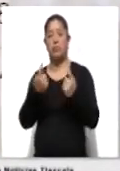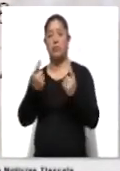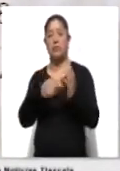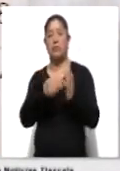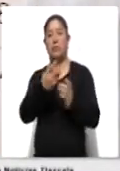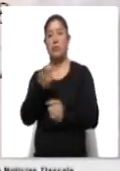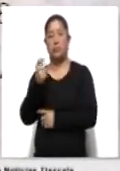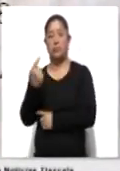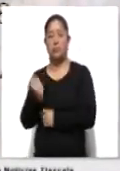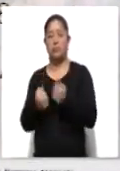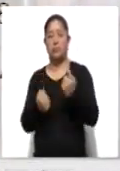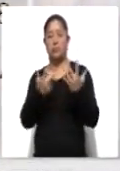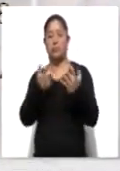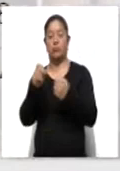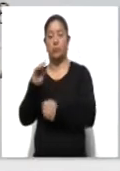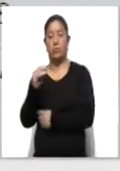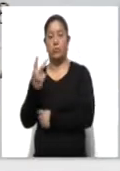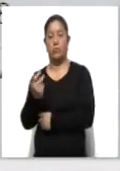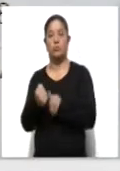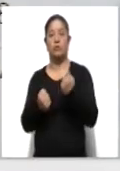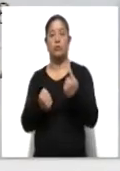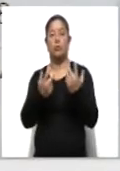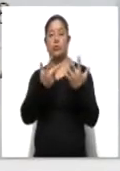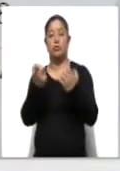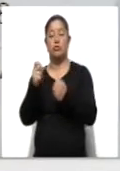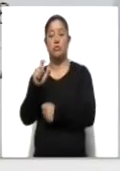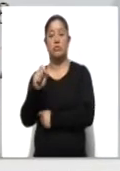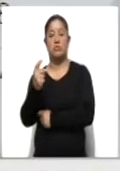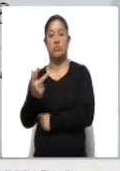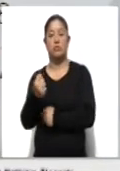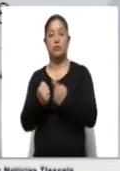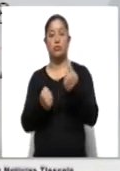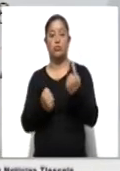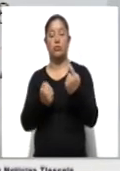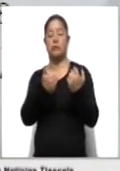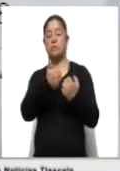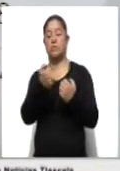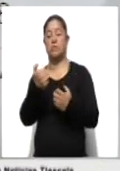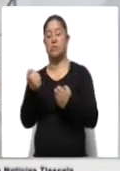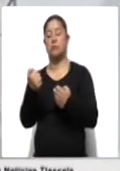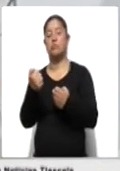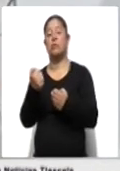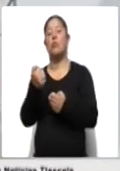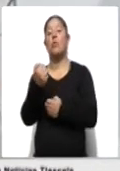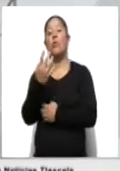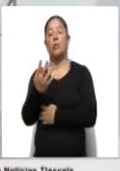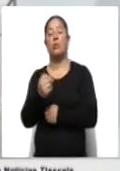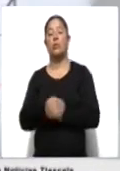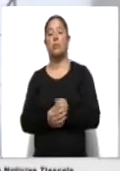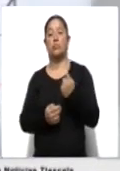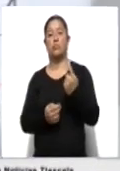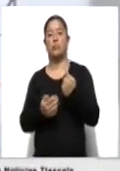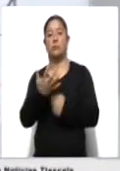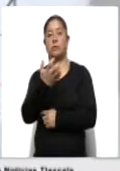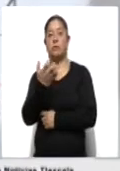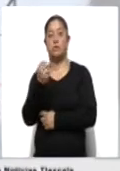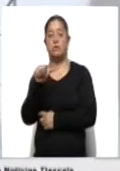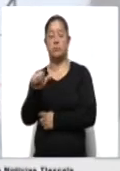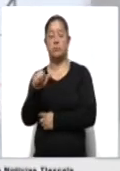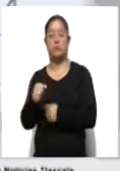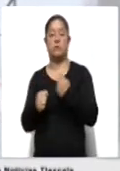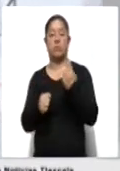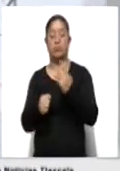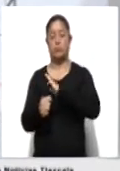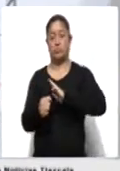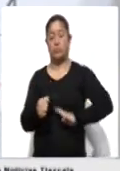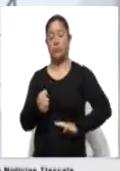Huamantla 892, Zacatelco 828 y Auquemecan 604, Contla 516. 516, San Pablo del